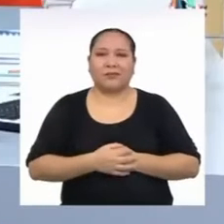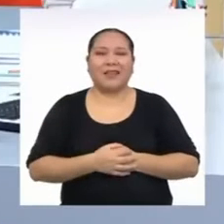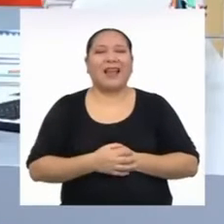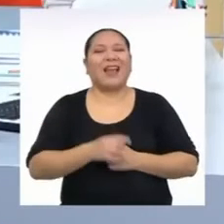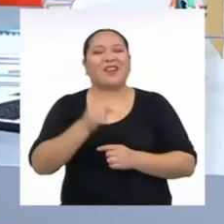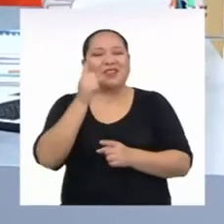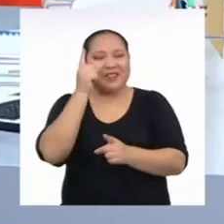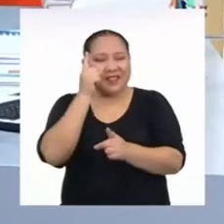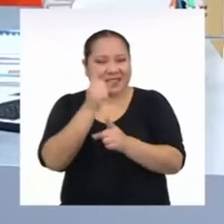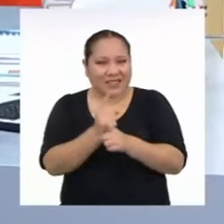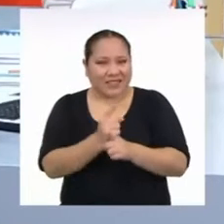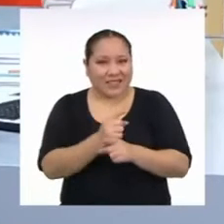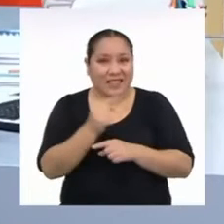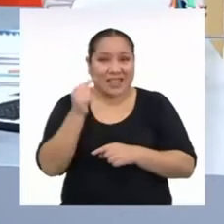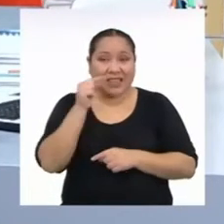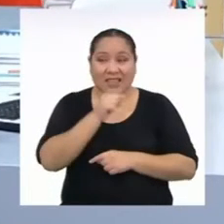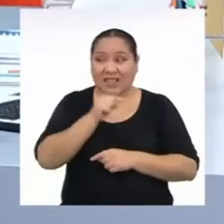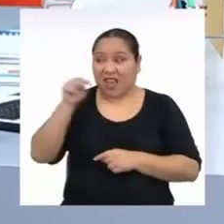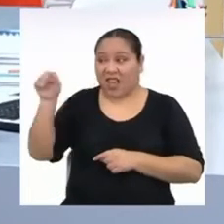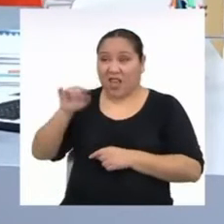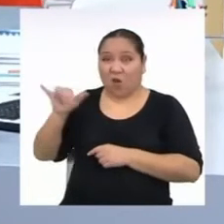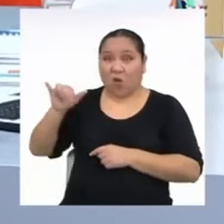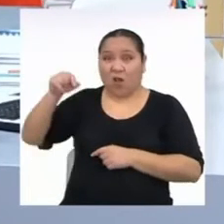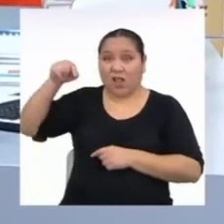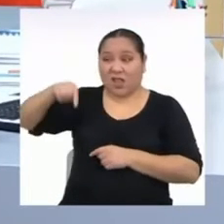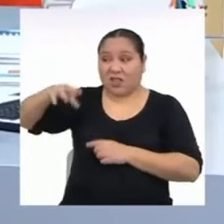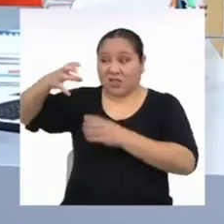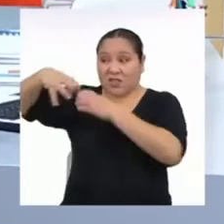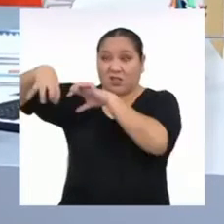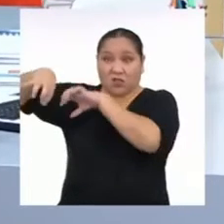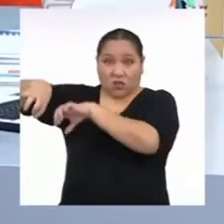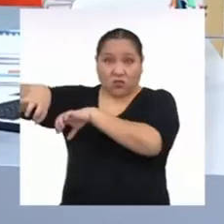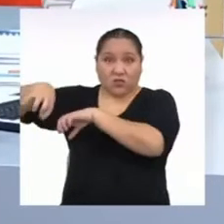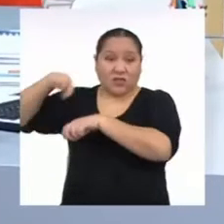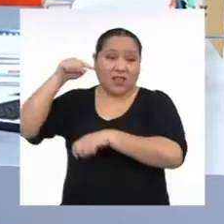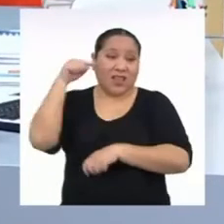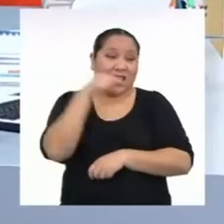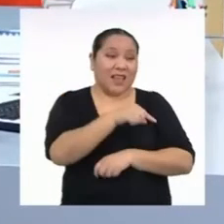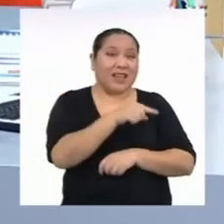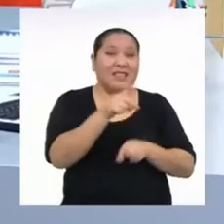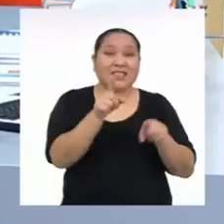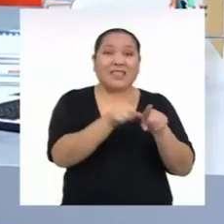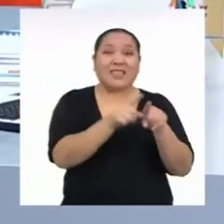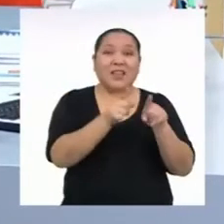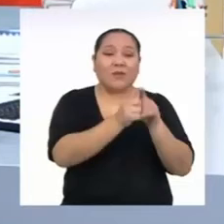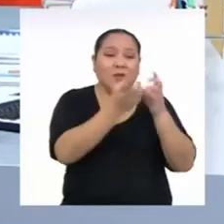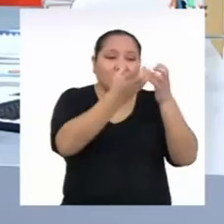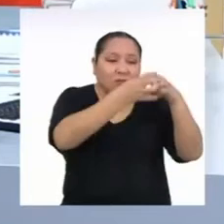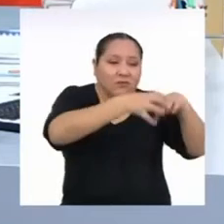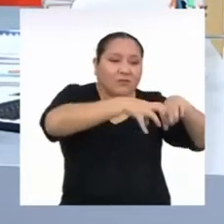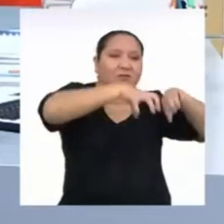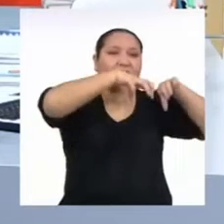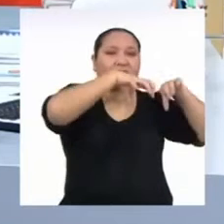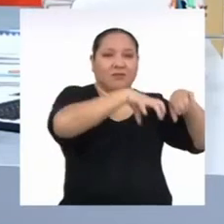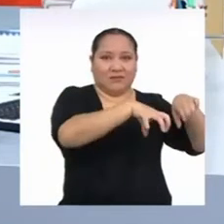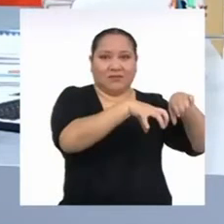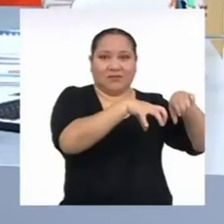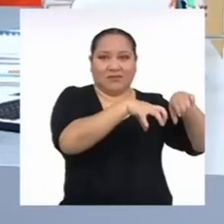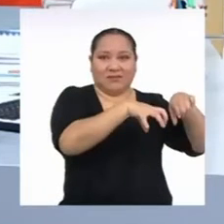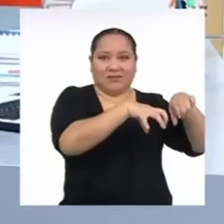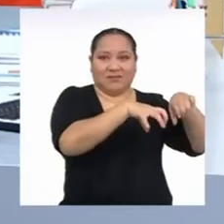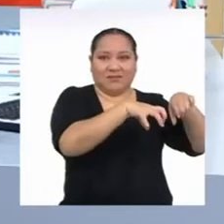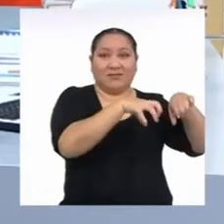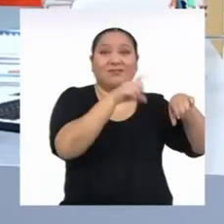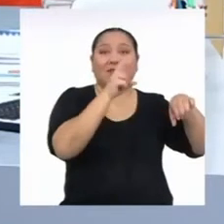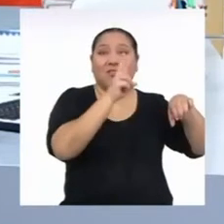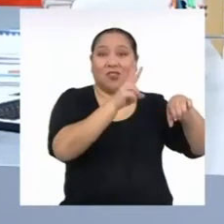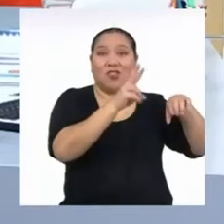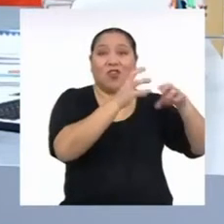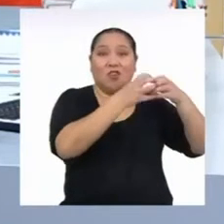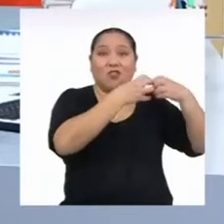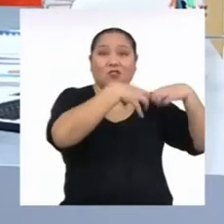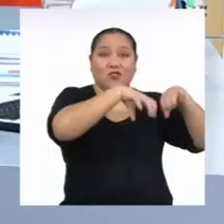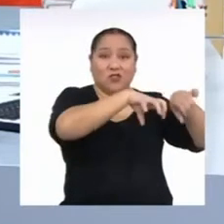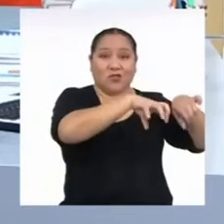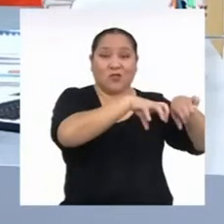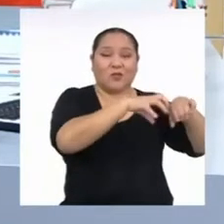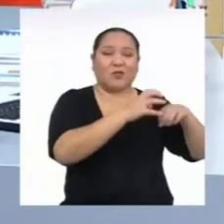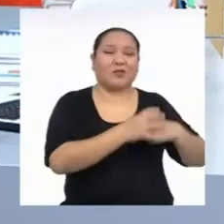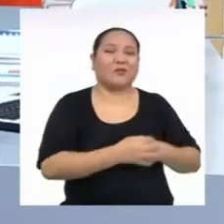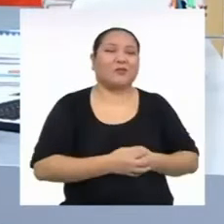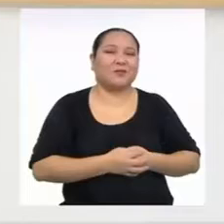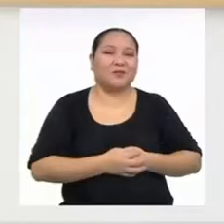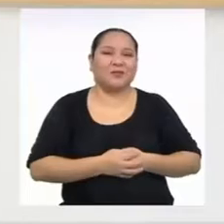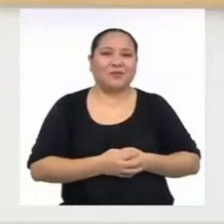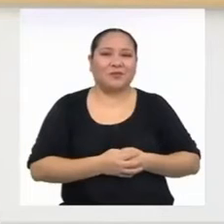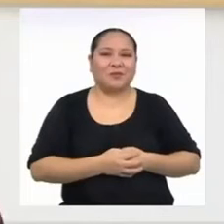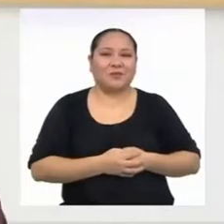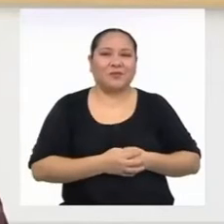Así es. Y al igual que las cualitativas, las variables cuantitativas también se dividen en dos,